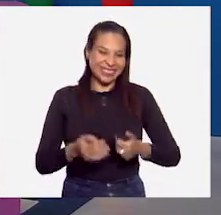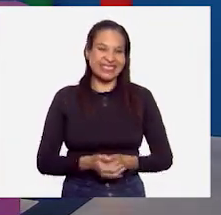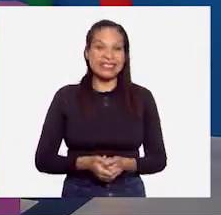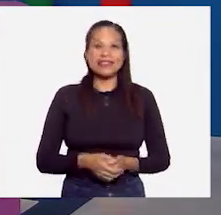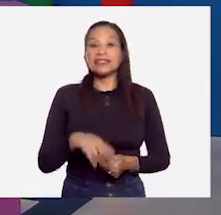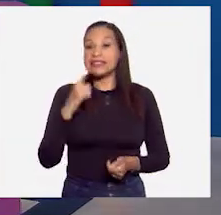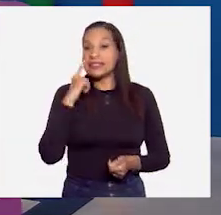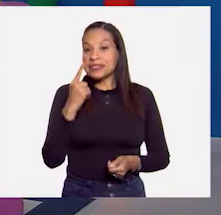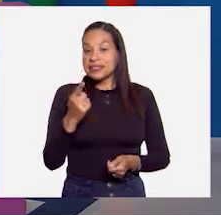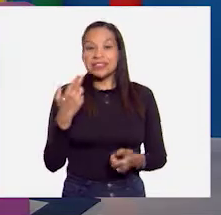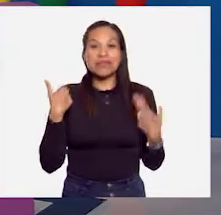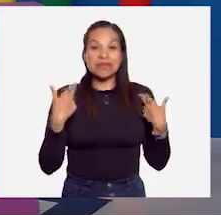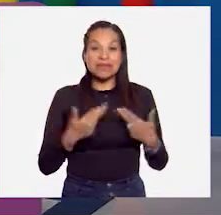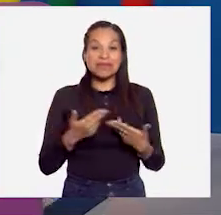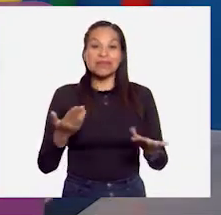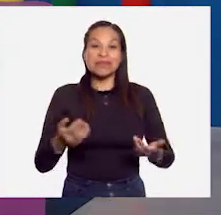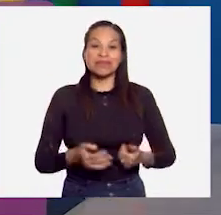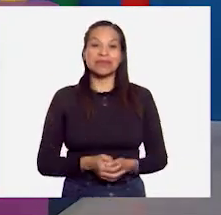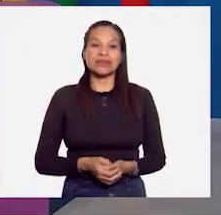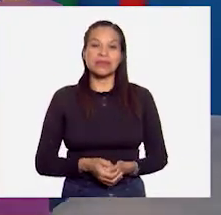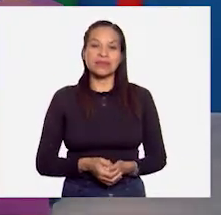A ver, se lo paso al maestro Tony. Sí.